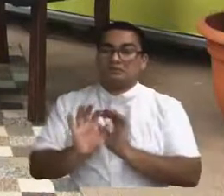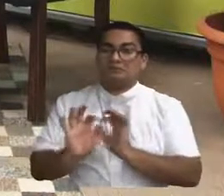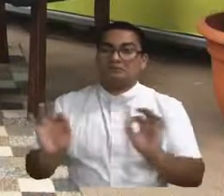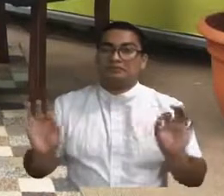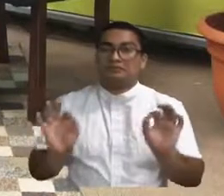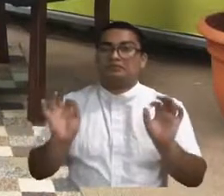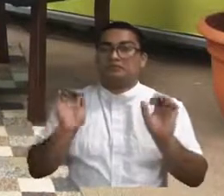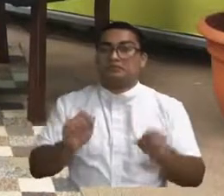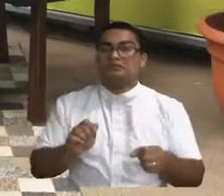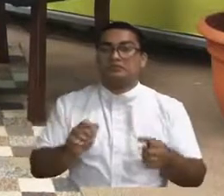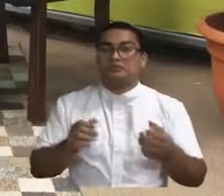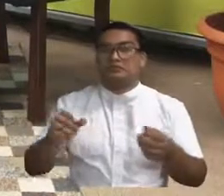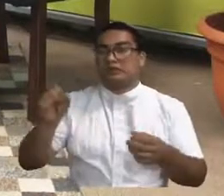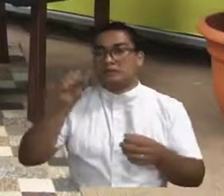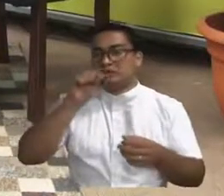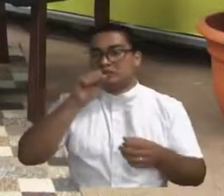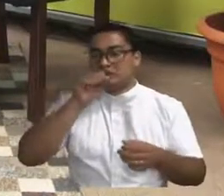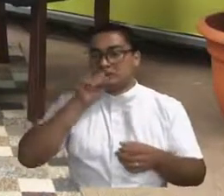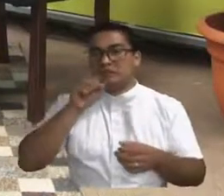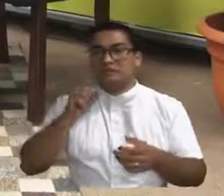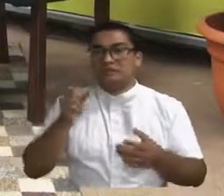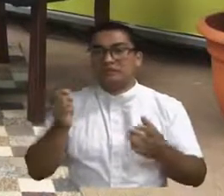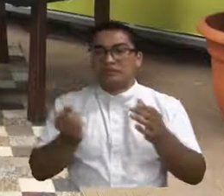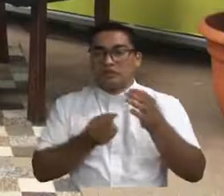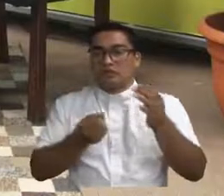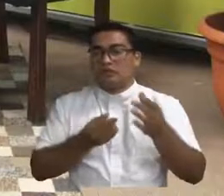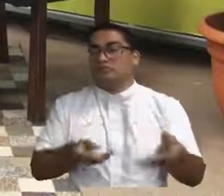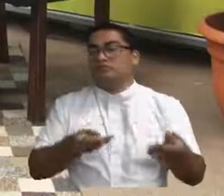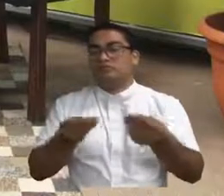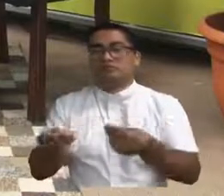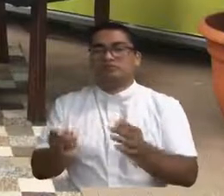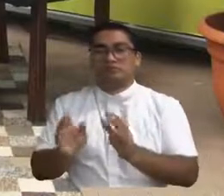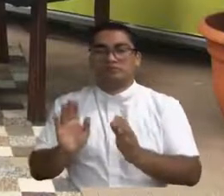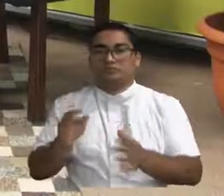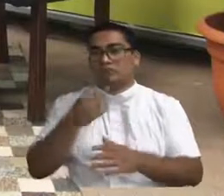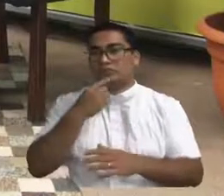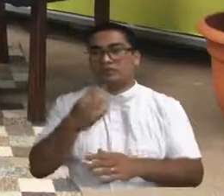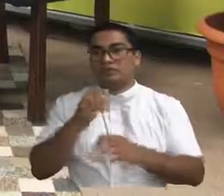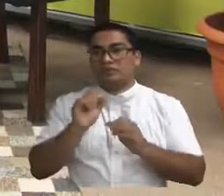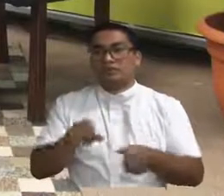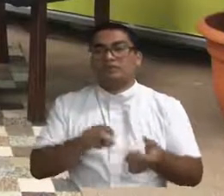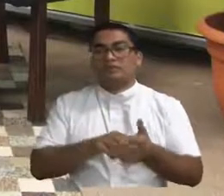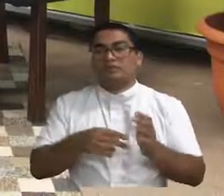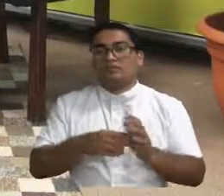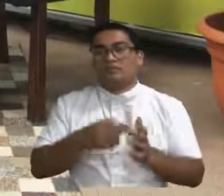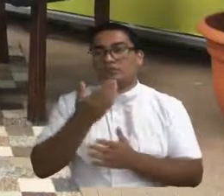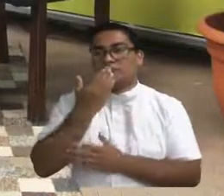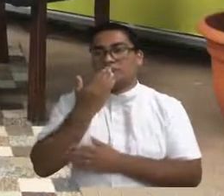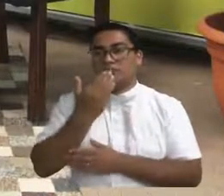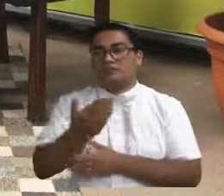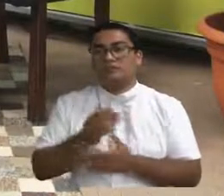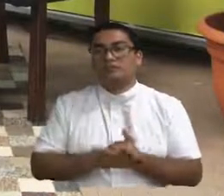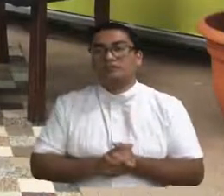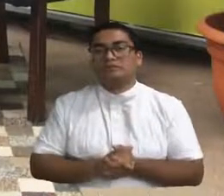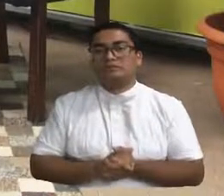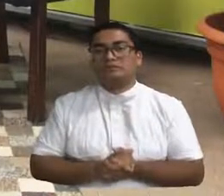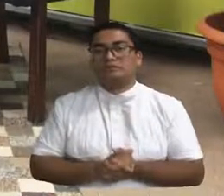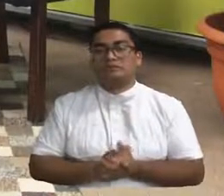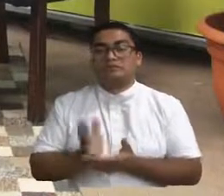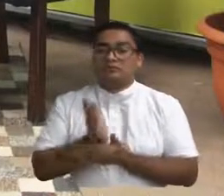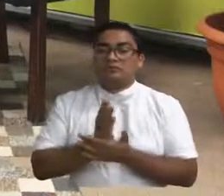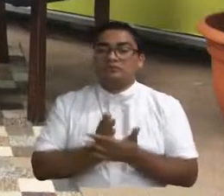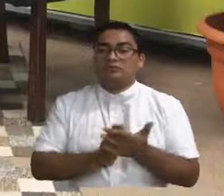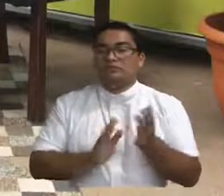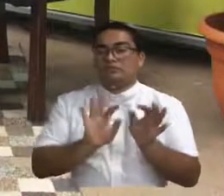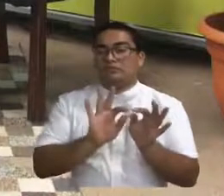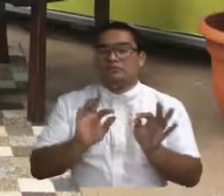la remolacha, la zanahoria, licuada con un poquito, pero se lo damos inmediatamente para poder tener el beneficio que esto nos da. Y con respecto a algunas frutas,